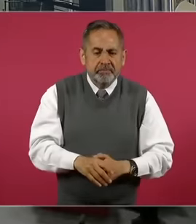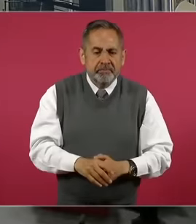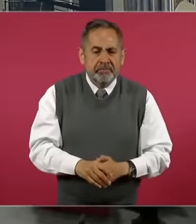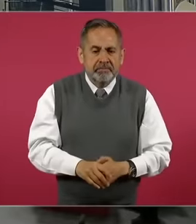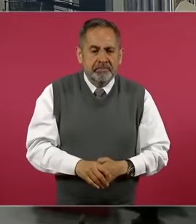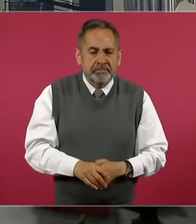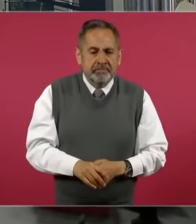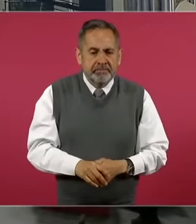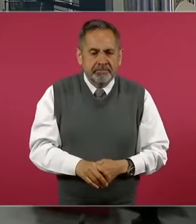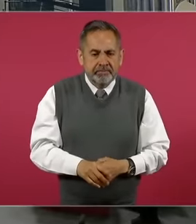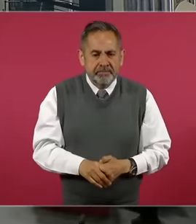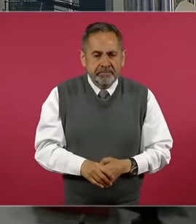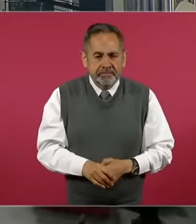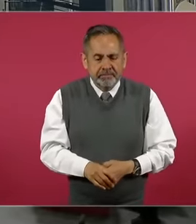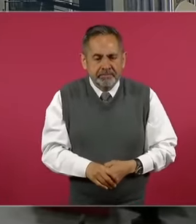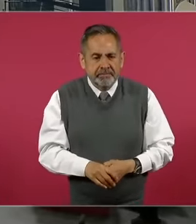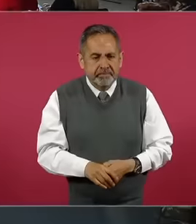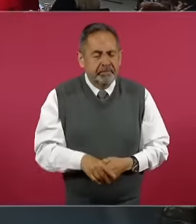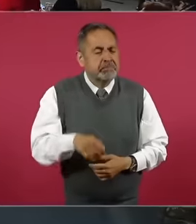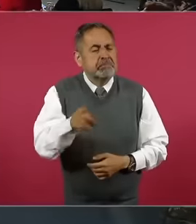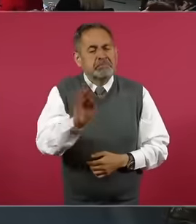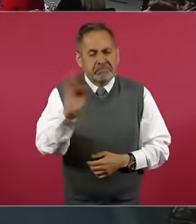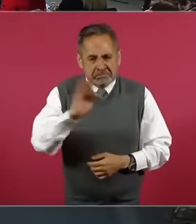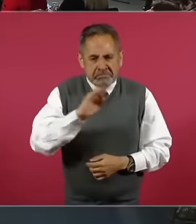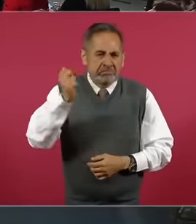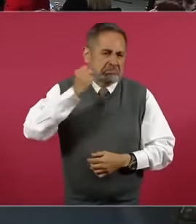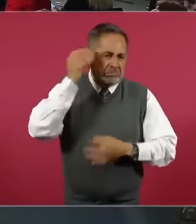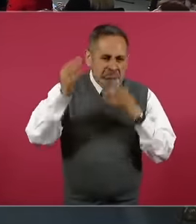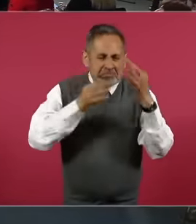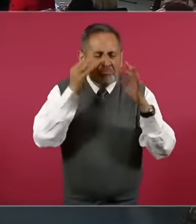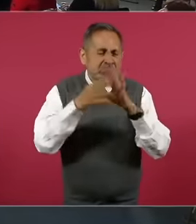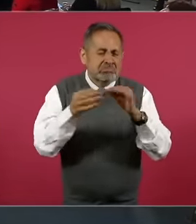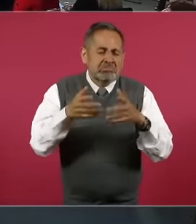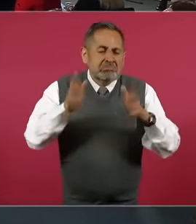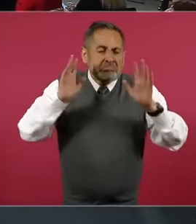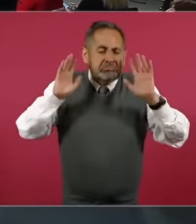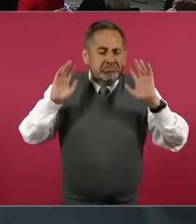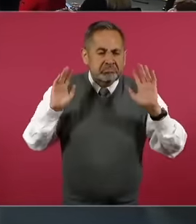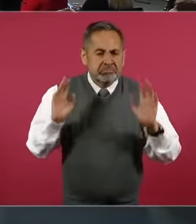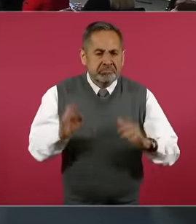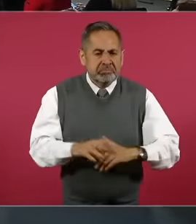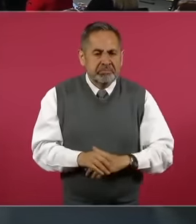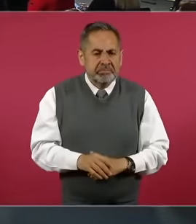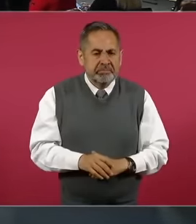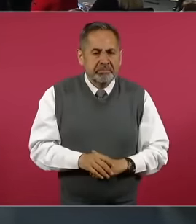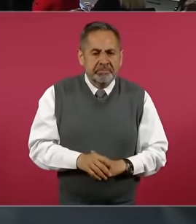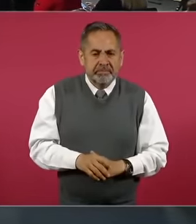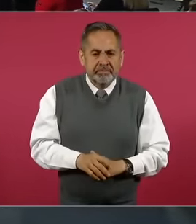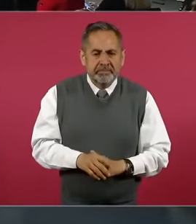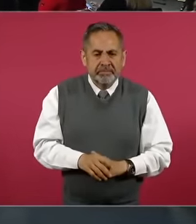Una especie de podría campaña. Hacerse una campaña, pero eso yo